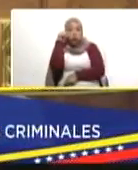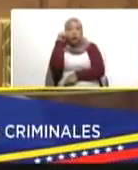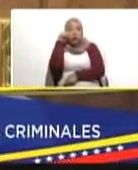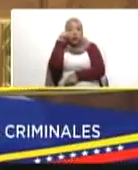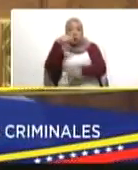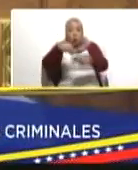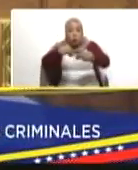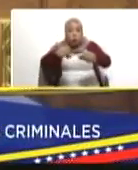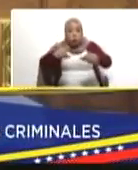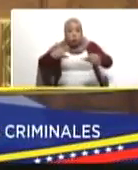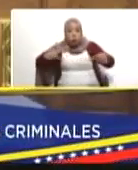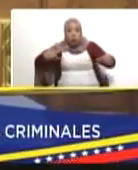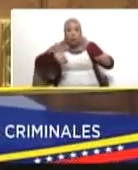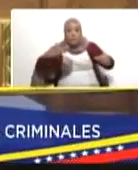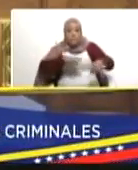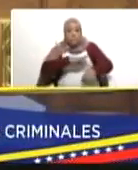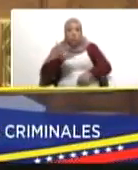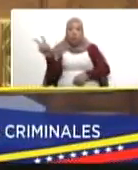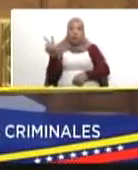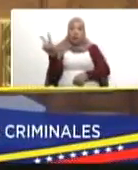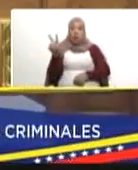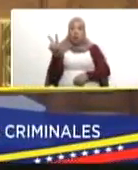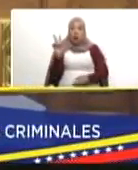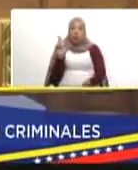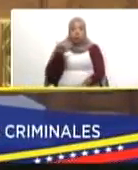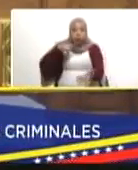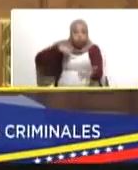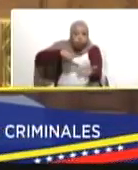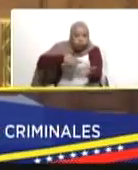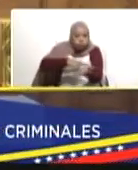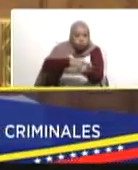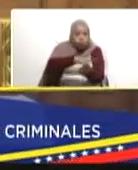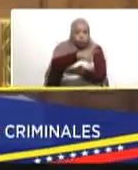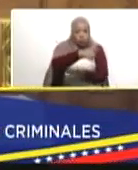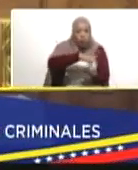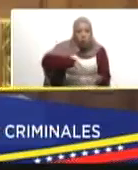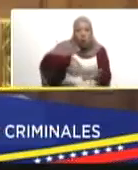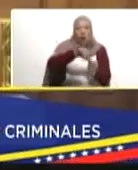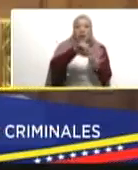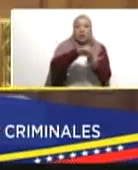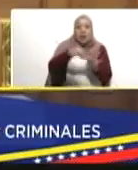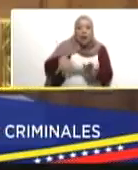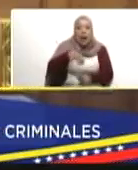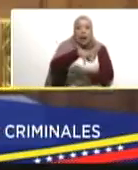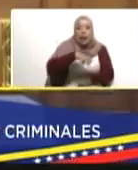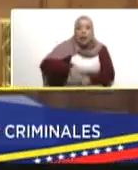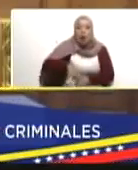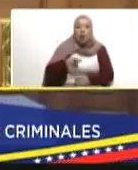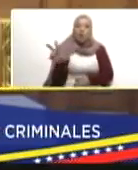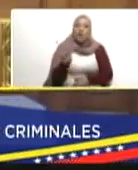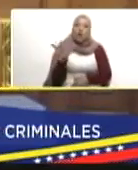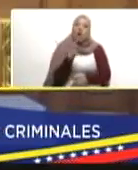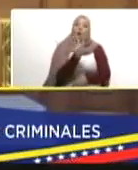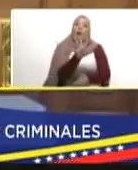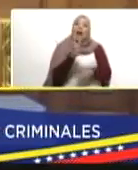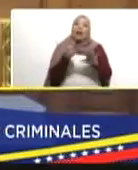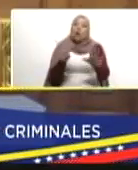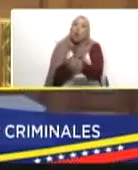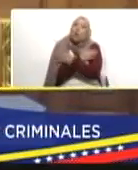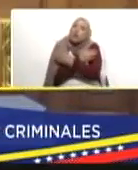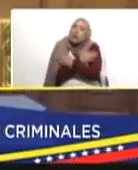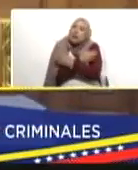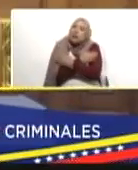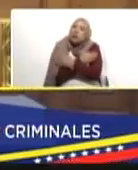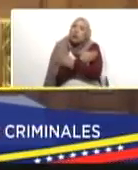territorio nacional o aterrizaron en algún lugar del territorio 48 aeronaves felicito